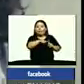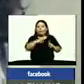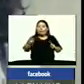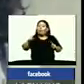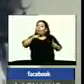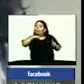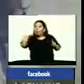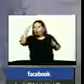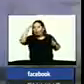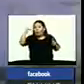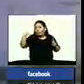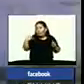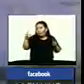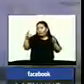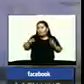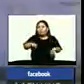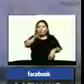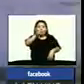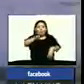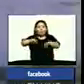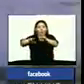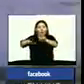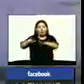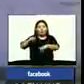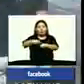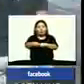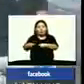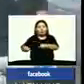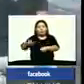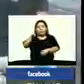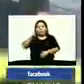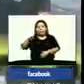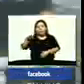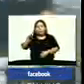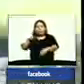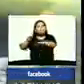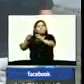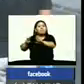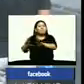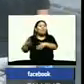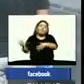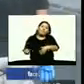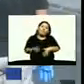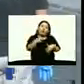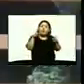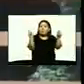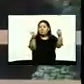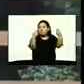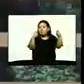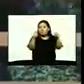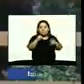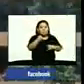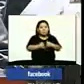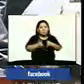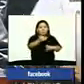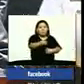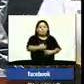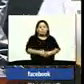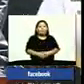Carla Ayala el pasado 28 de diciembre de 2017, tras asistir a una fiesta de fin de año.